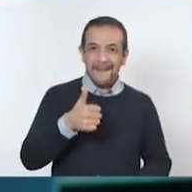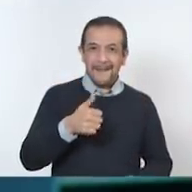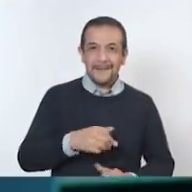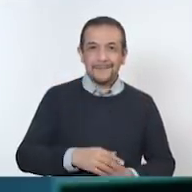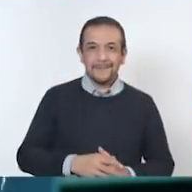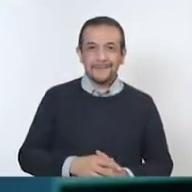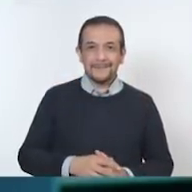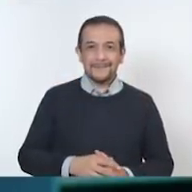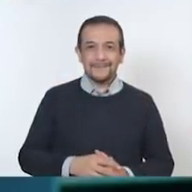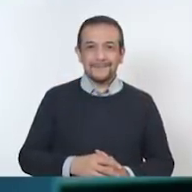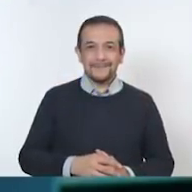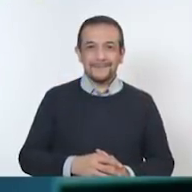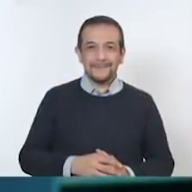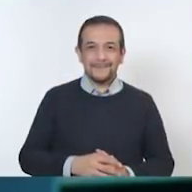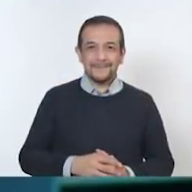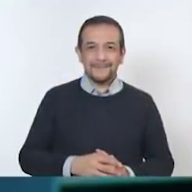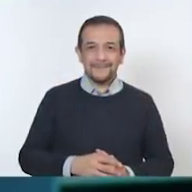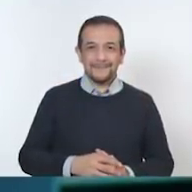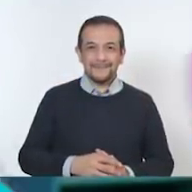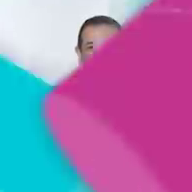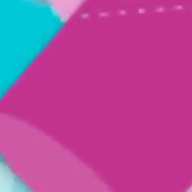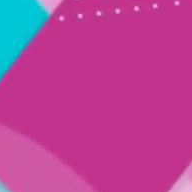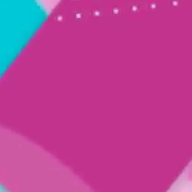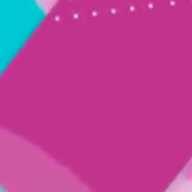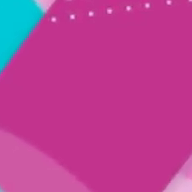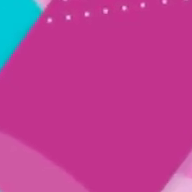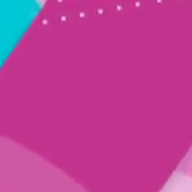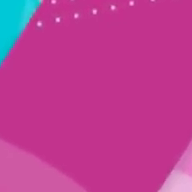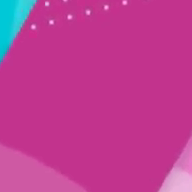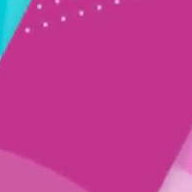¡Muy bien!